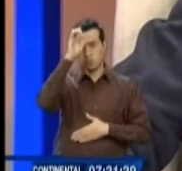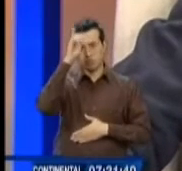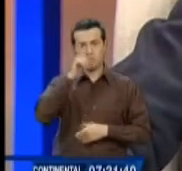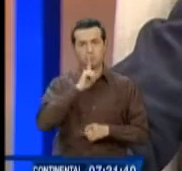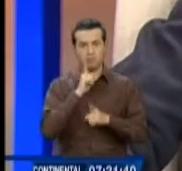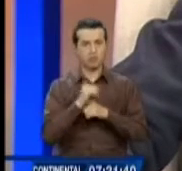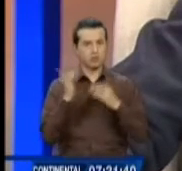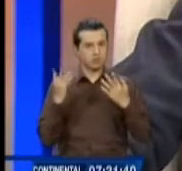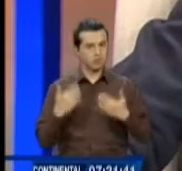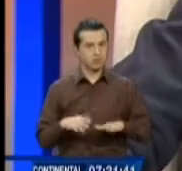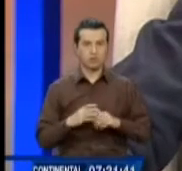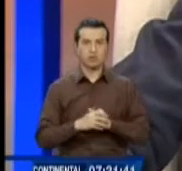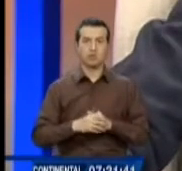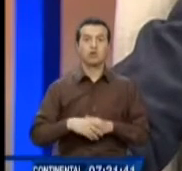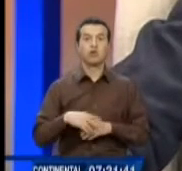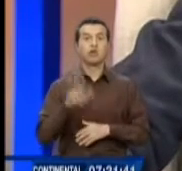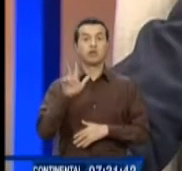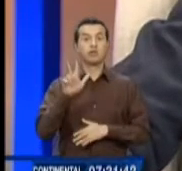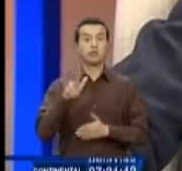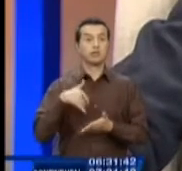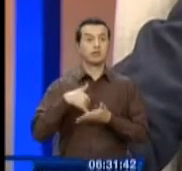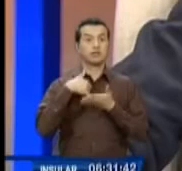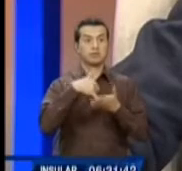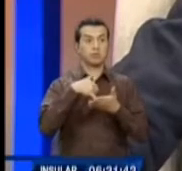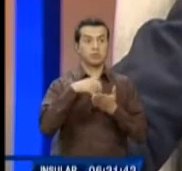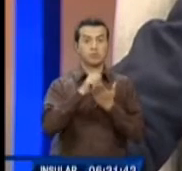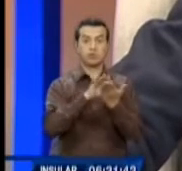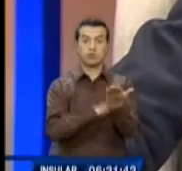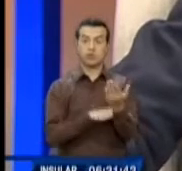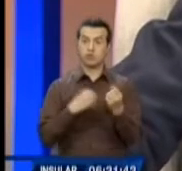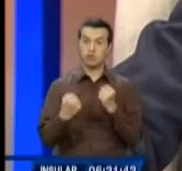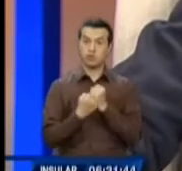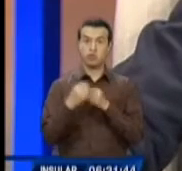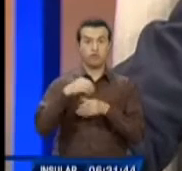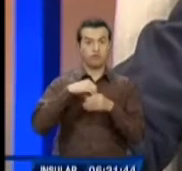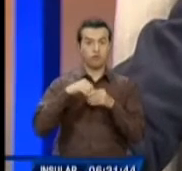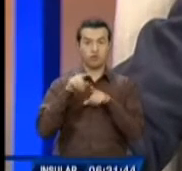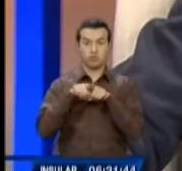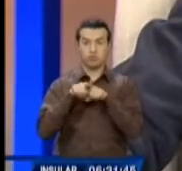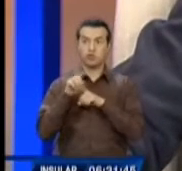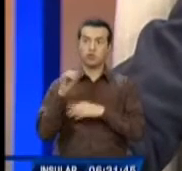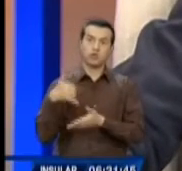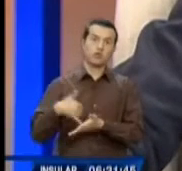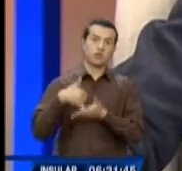hemos recibido hasta ahora 3 premios para realizar este proyecto de los fondos concursables.